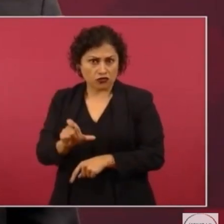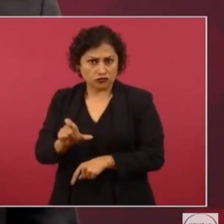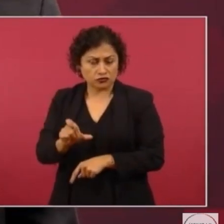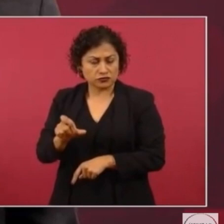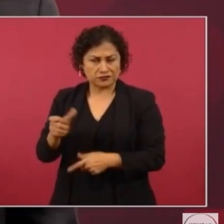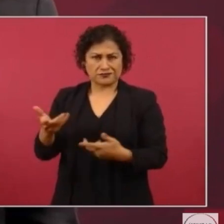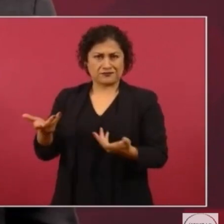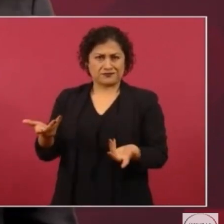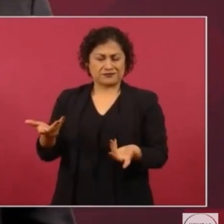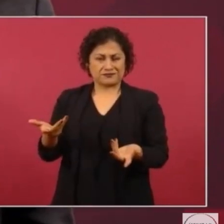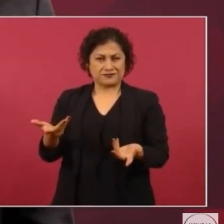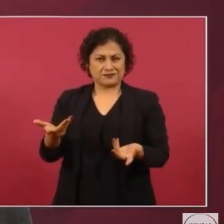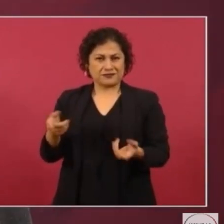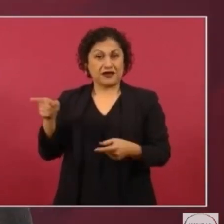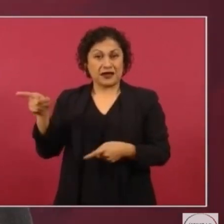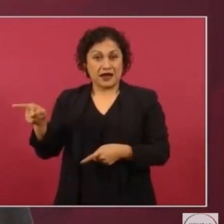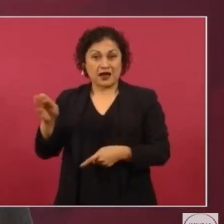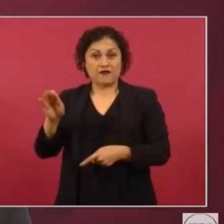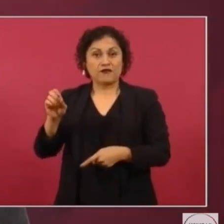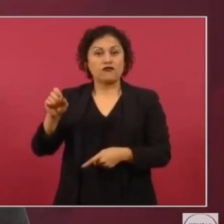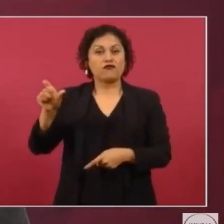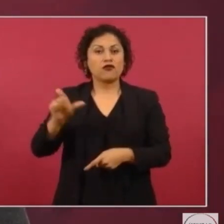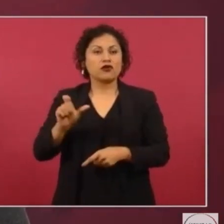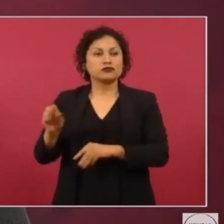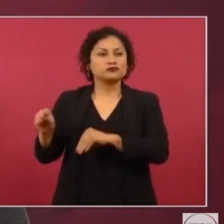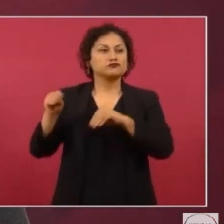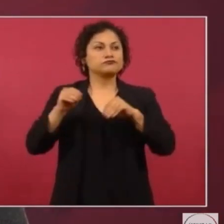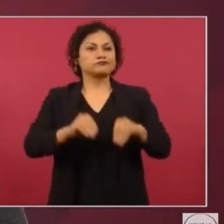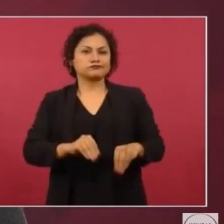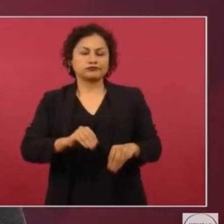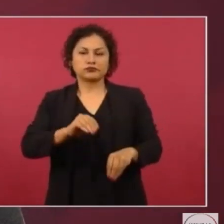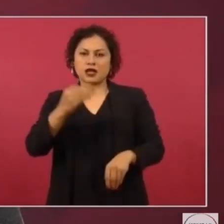convirtió en un traidor a la democracia.